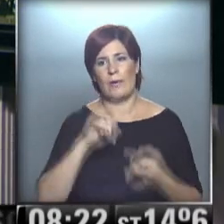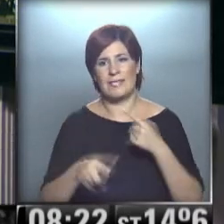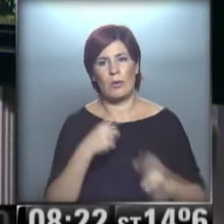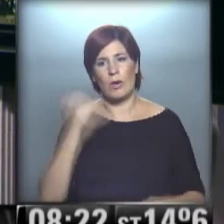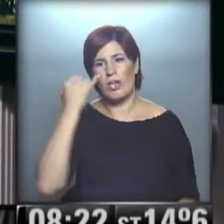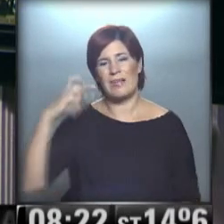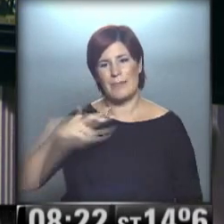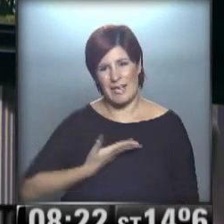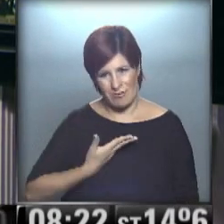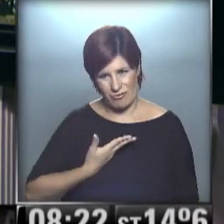y pf y la empresa repsol